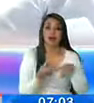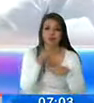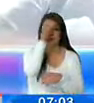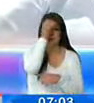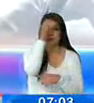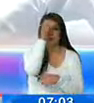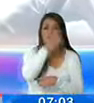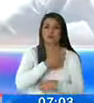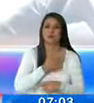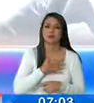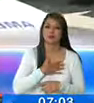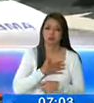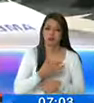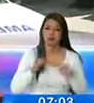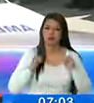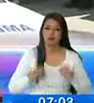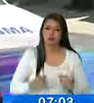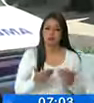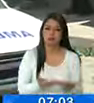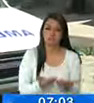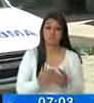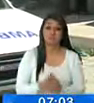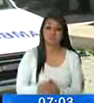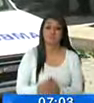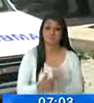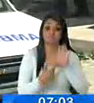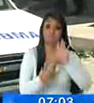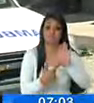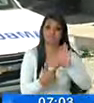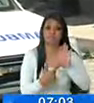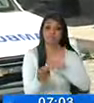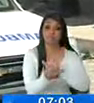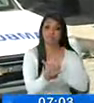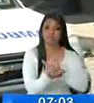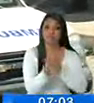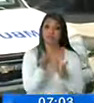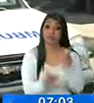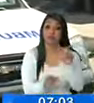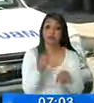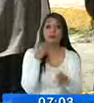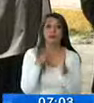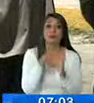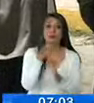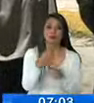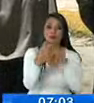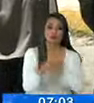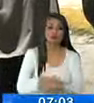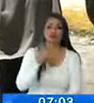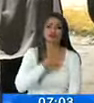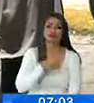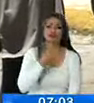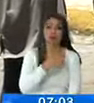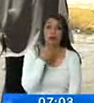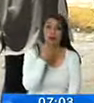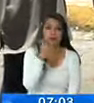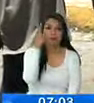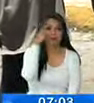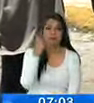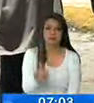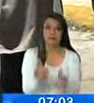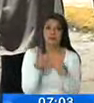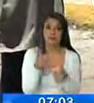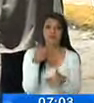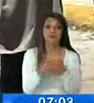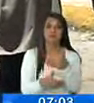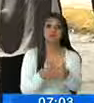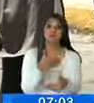tristeza que pase esas cosas por acá. Con el ejemplo de Caupicho, se podría decir que antes de sentarse frente a una botella, a pensar en las